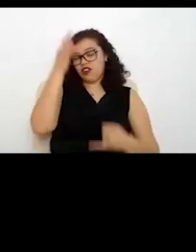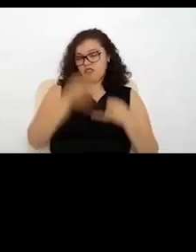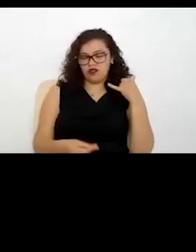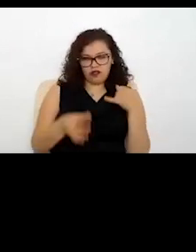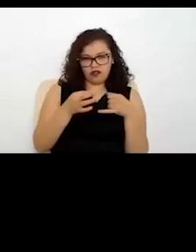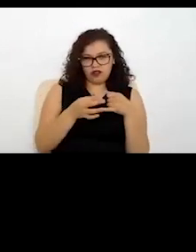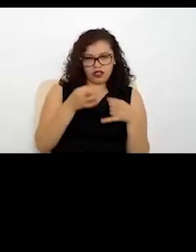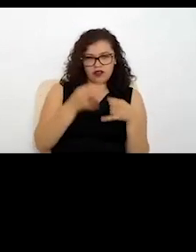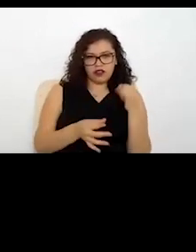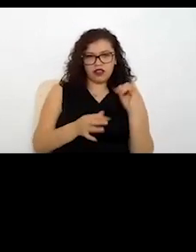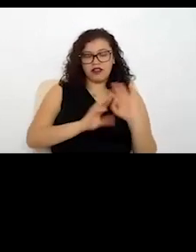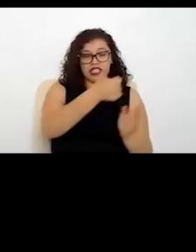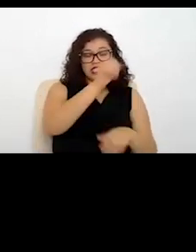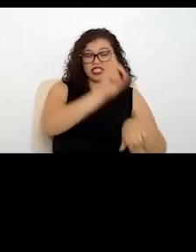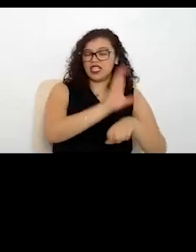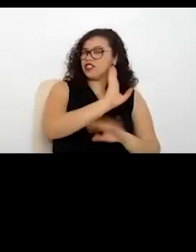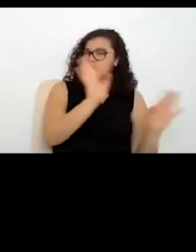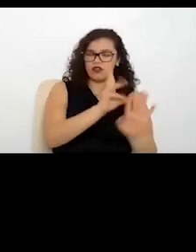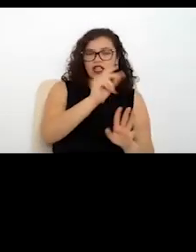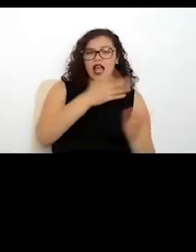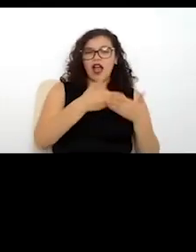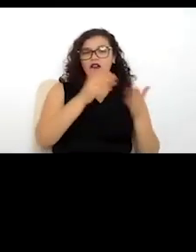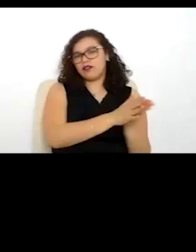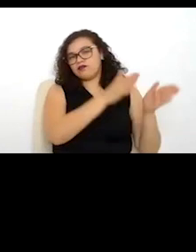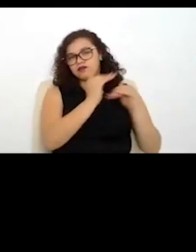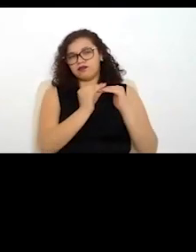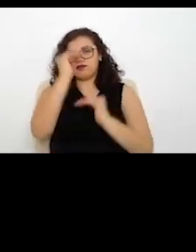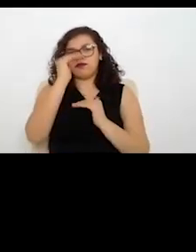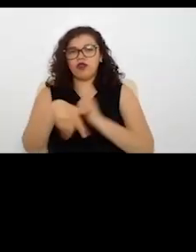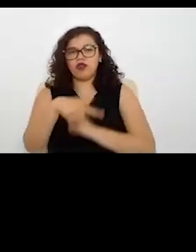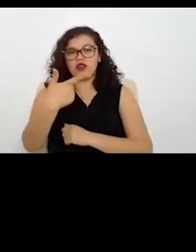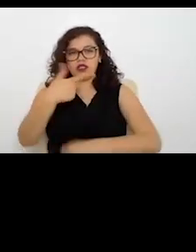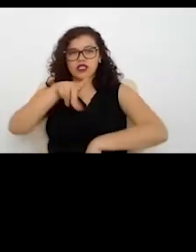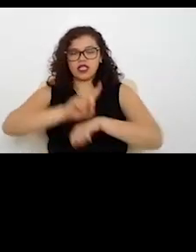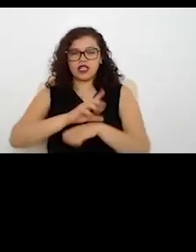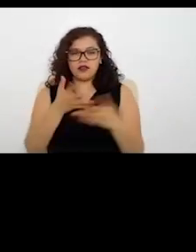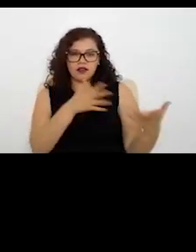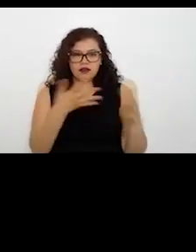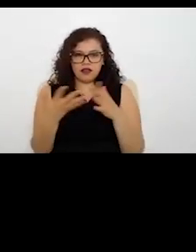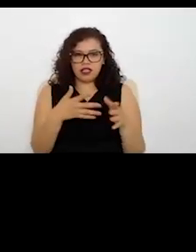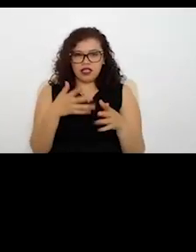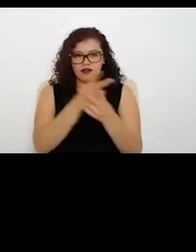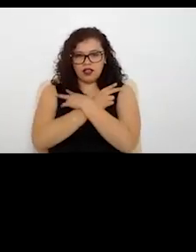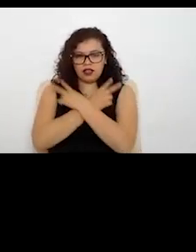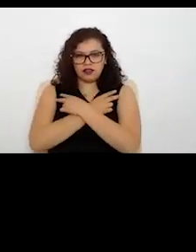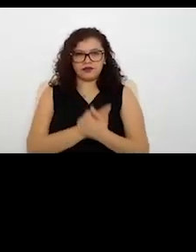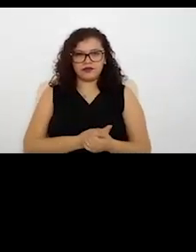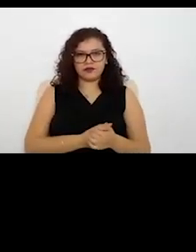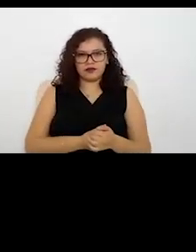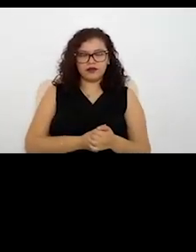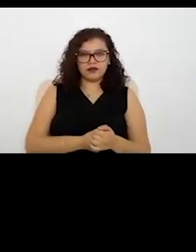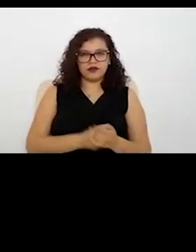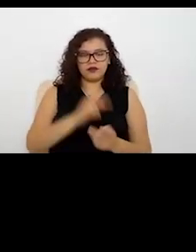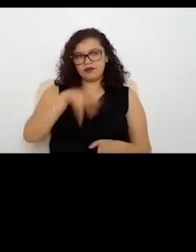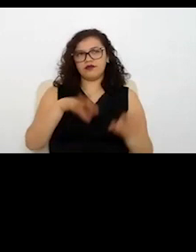6 días como todo el mundo lo conocía, se eleva a 12. Vamos a hablar más a fondo de cómo se calculan estas vacaciones, pero sí es importante